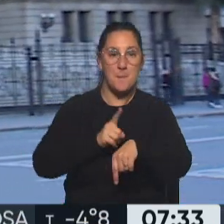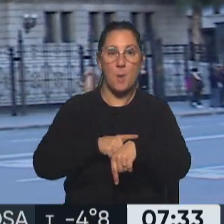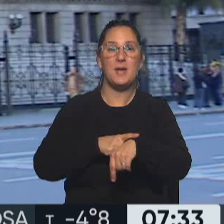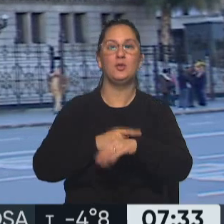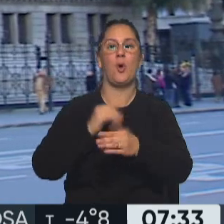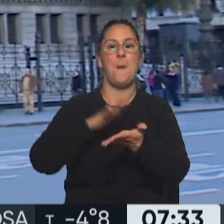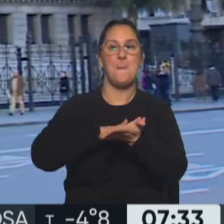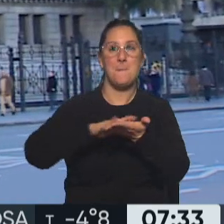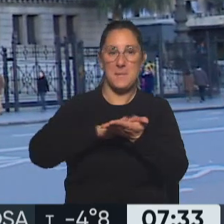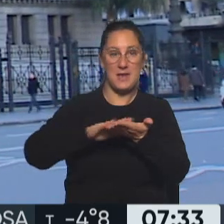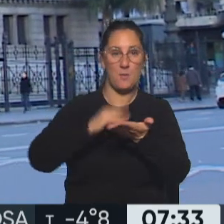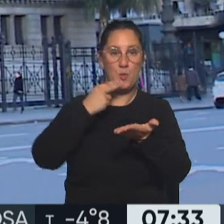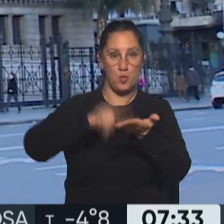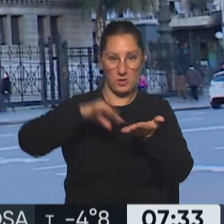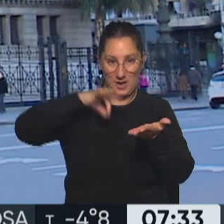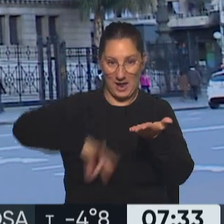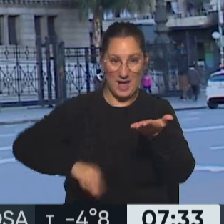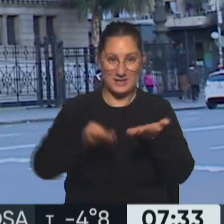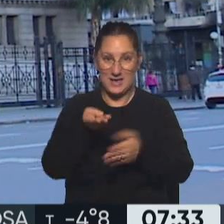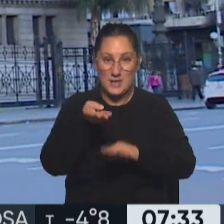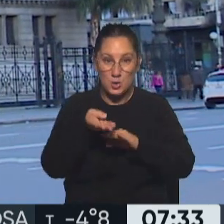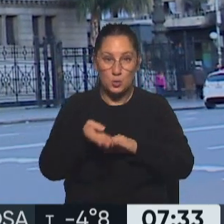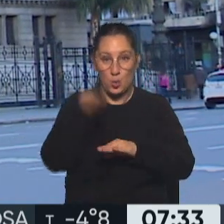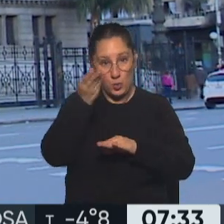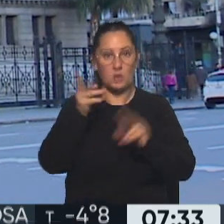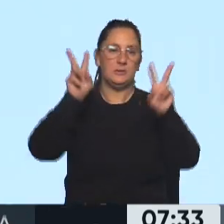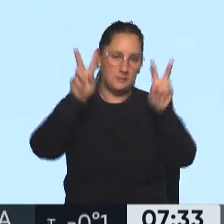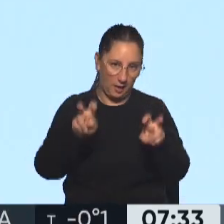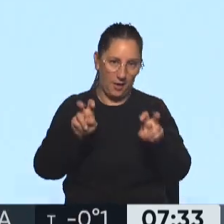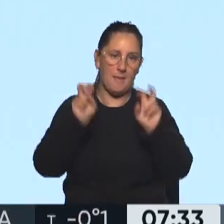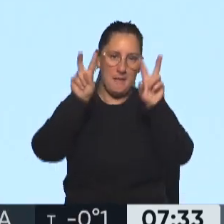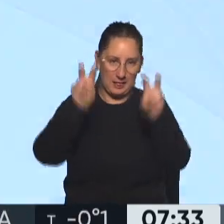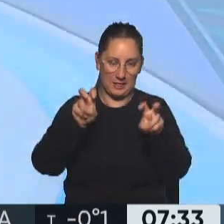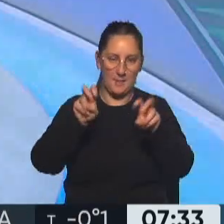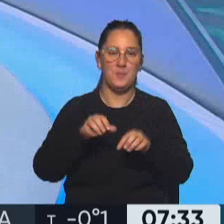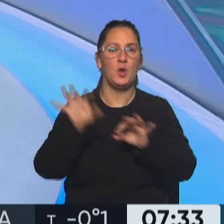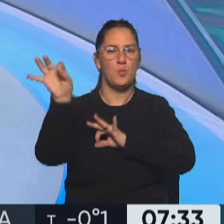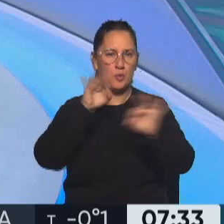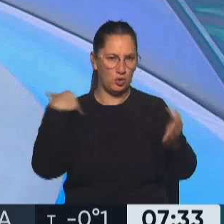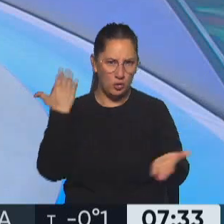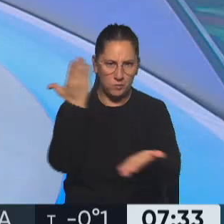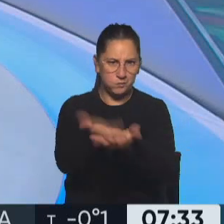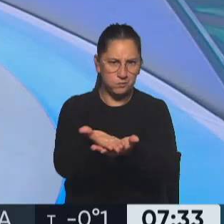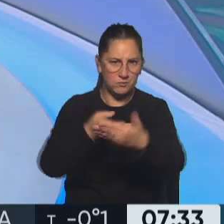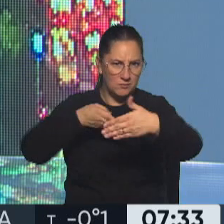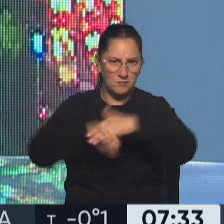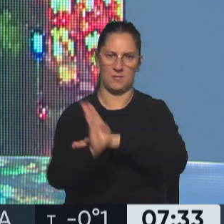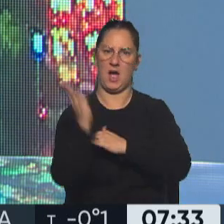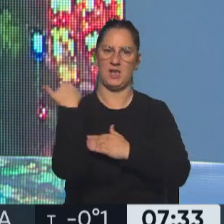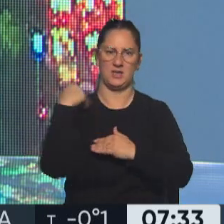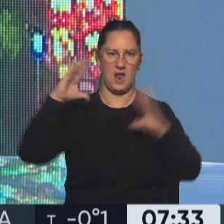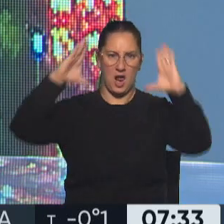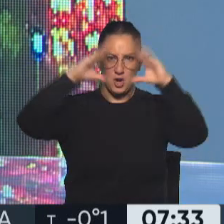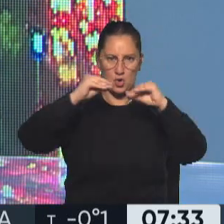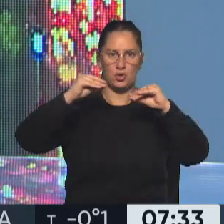el mínimo no imponible del impuesto a las ganancias, se habló sobre este tema. Fer, ¿el proyecto ya se presentó? El proyecto entró anoche a